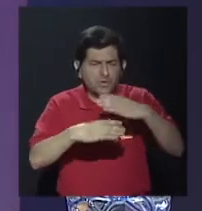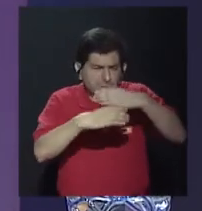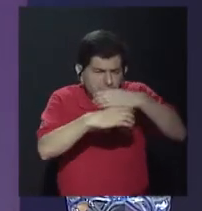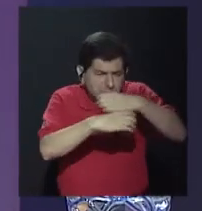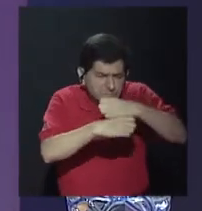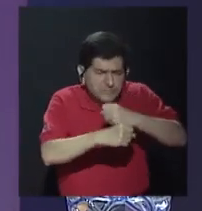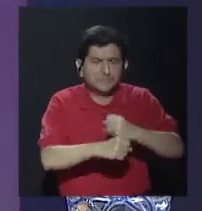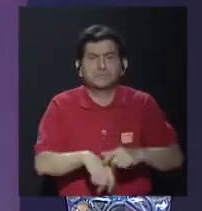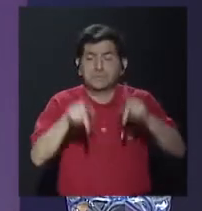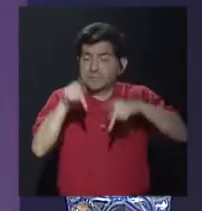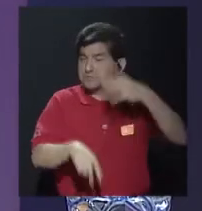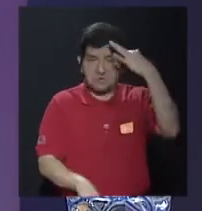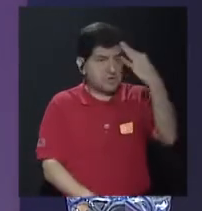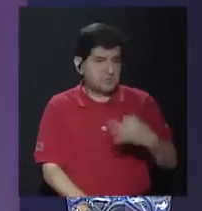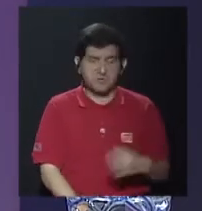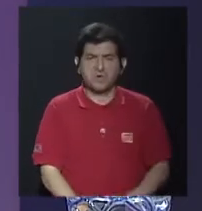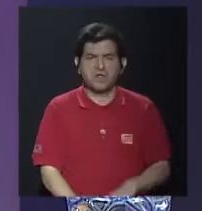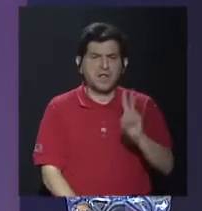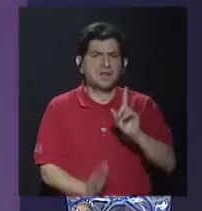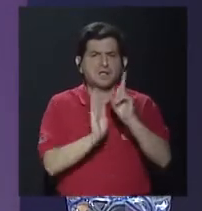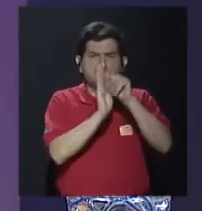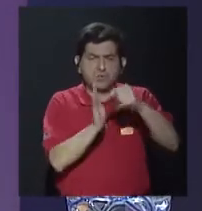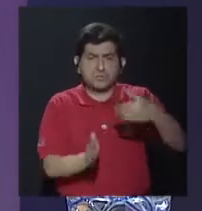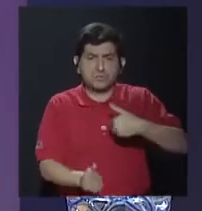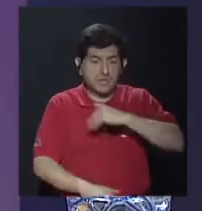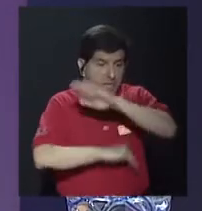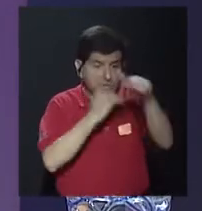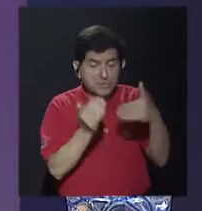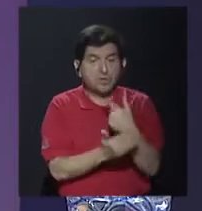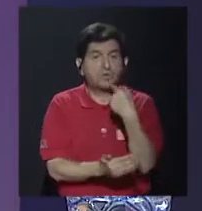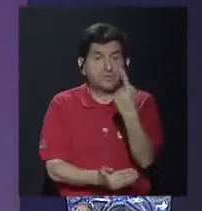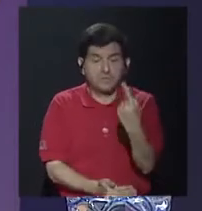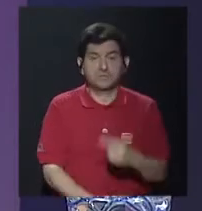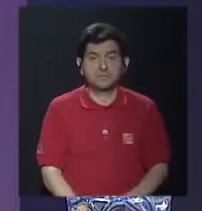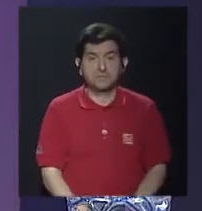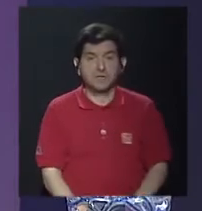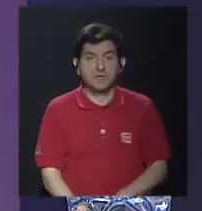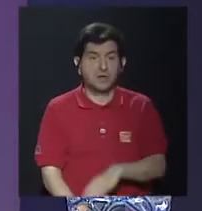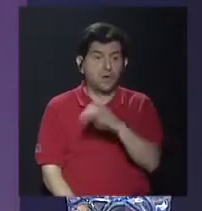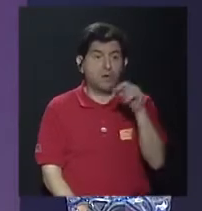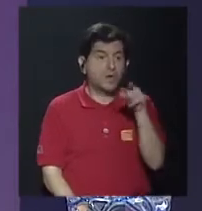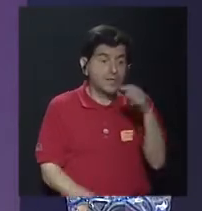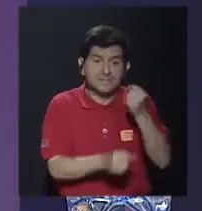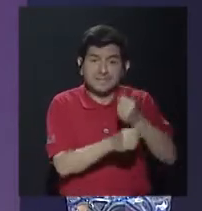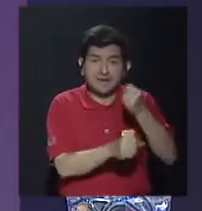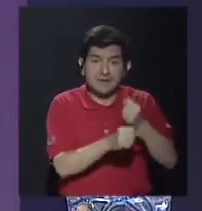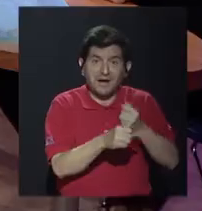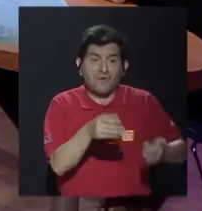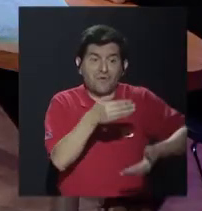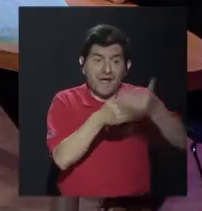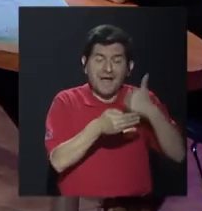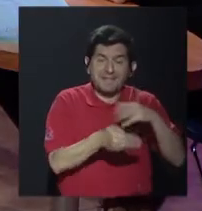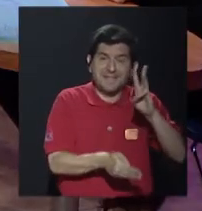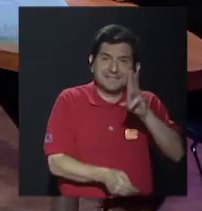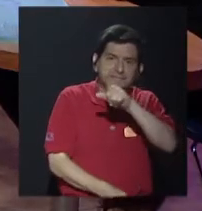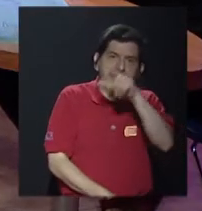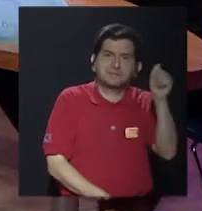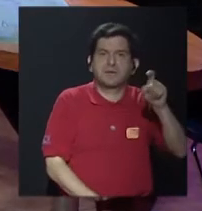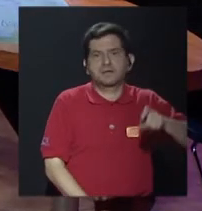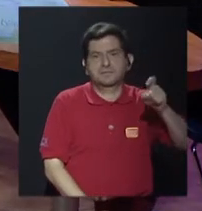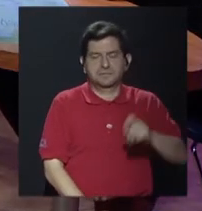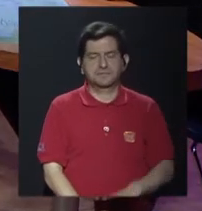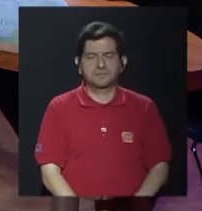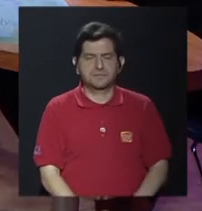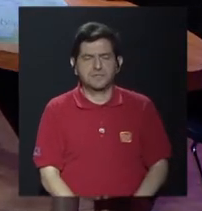importante, ¿verdad? La gente no cree que en 2 minutos tengamos que decir todo lo que hicimos en 6 meses, ¿verdad? Sí, y hay otra cosa que me parece